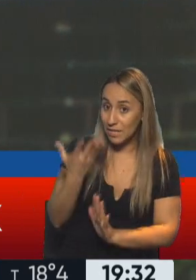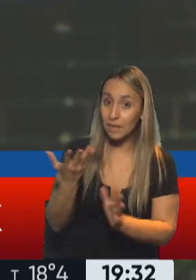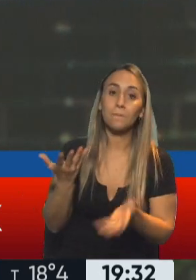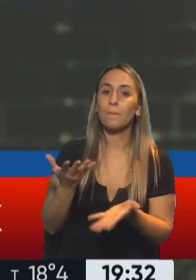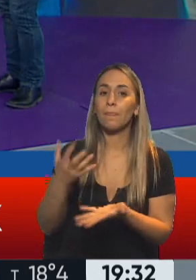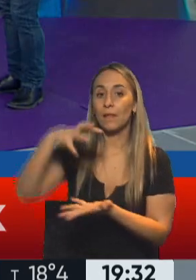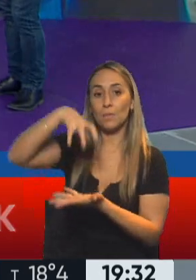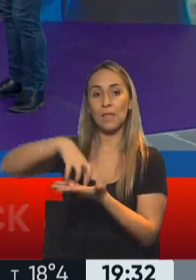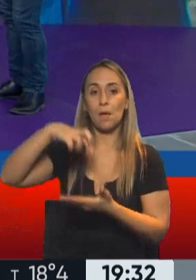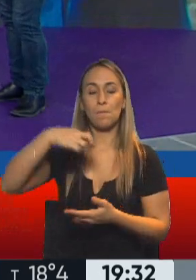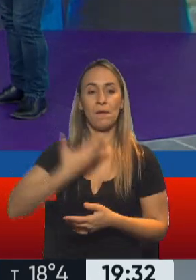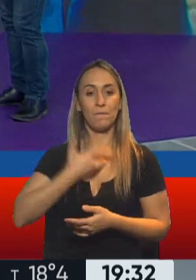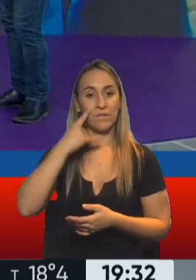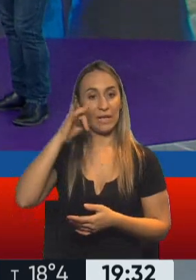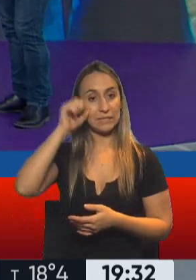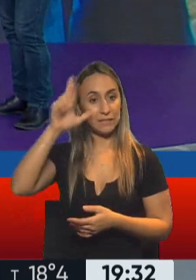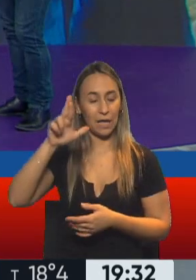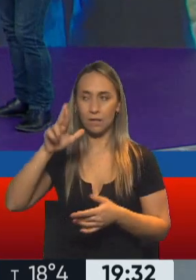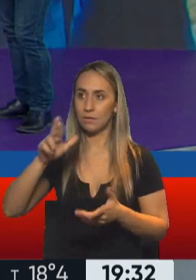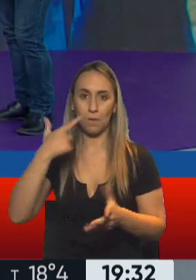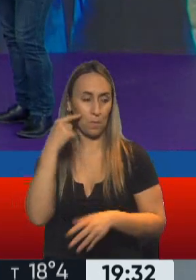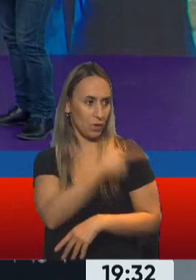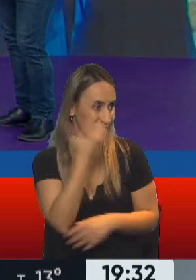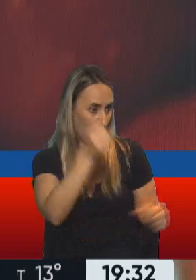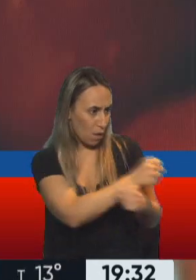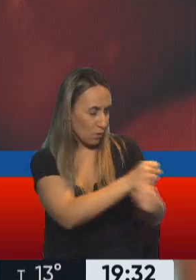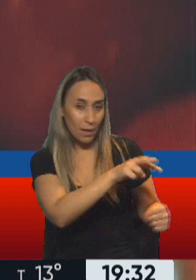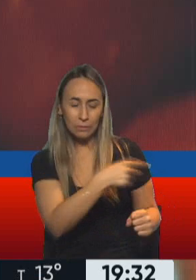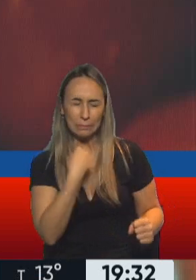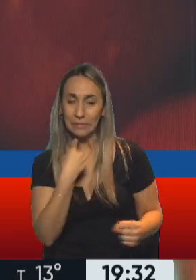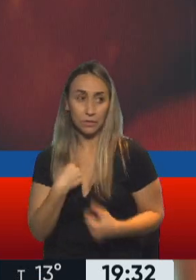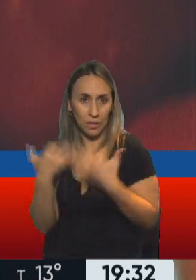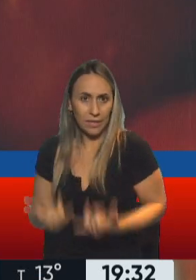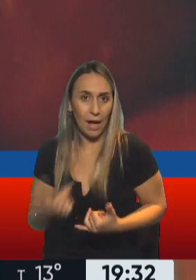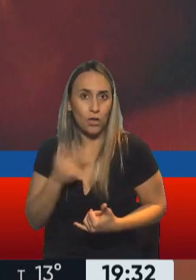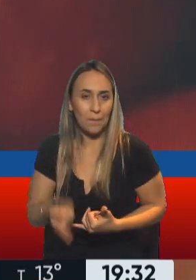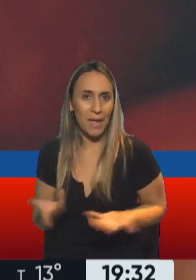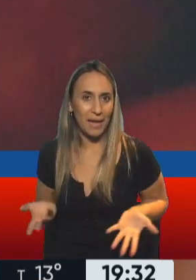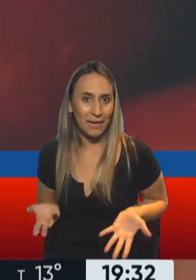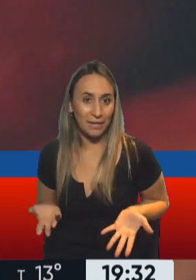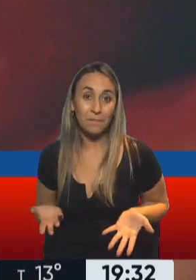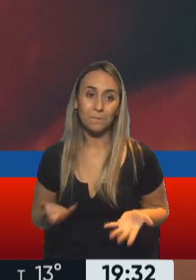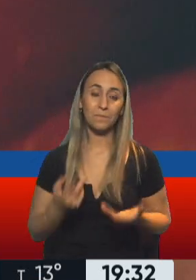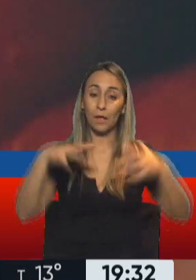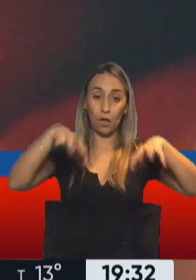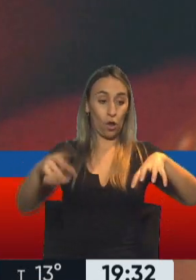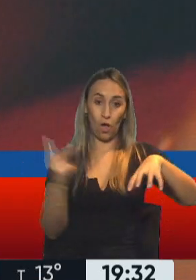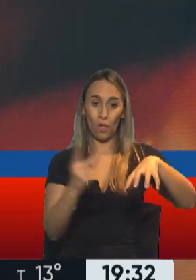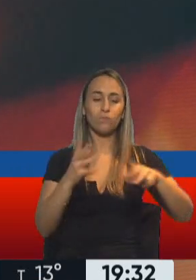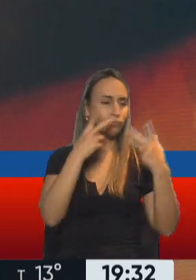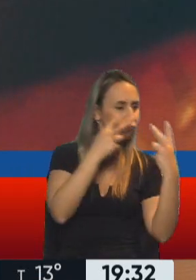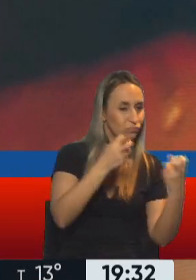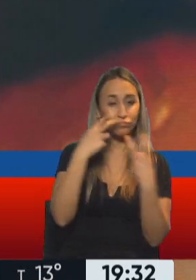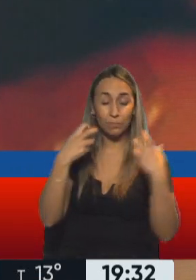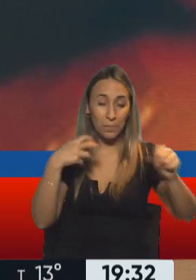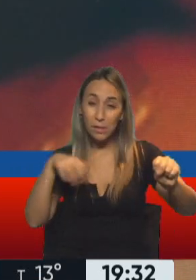su píldora. Y Pfizer saltó cuando vio que los otros ya se la habían aprobado. Dijeron, che, nosotros también tenemos una. Ninguno de los dos estudios está publicado. Para aquellos que